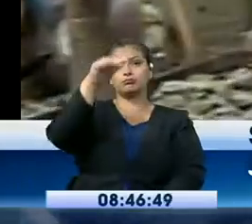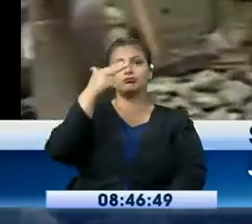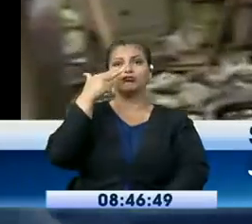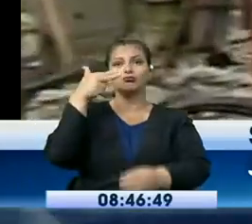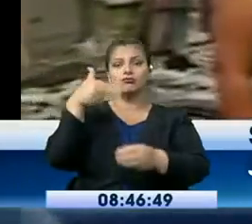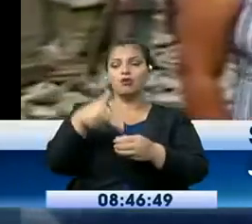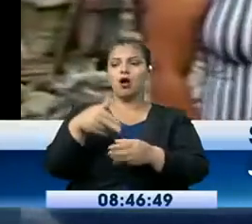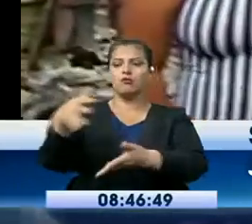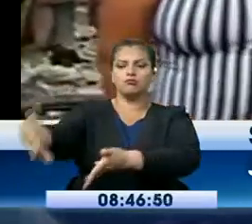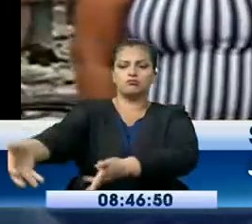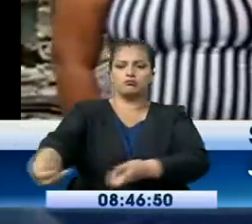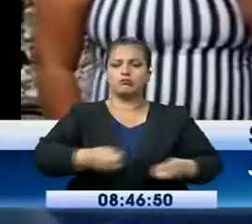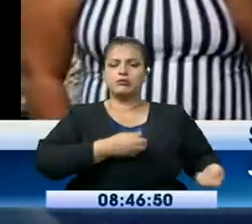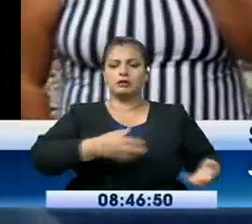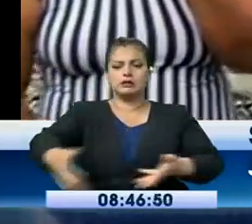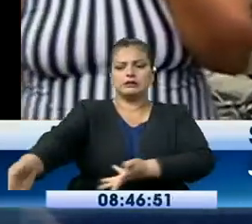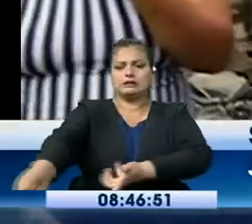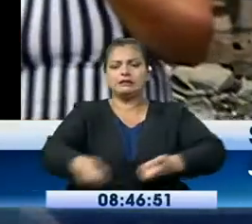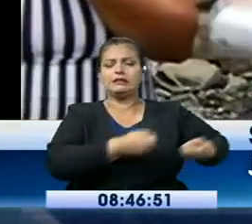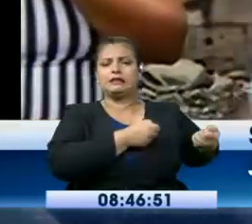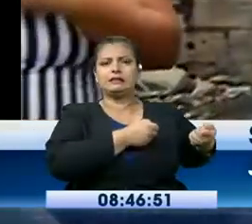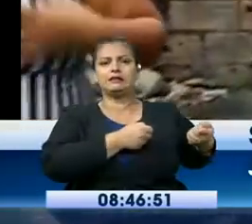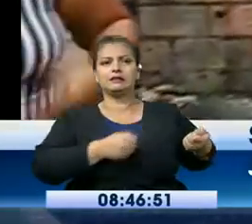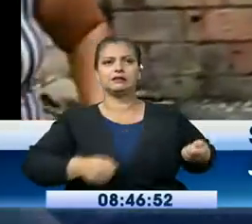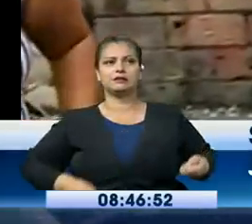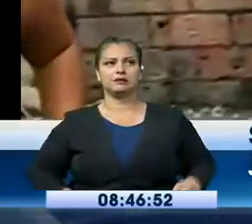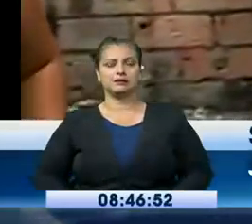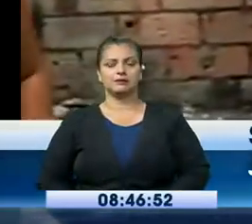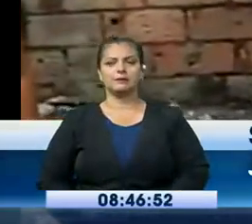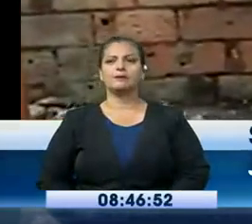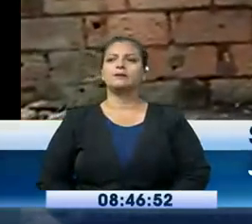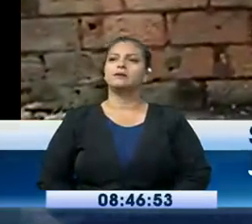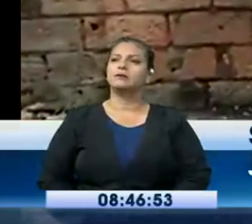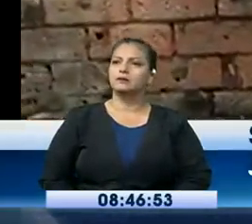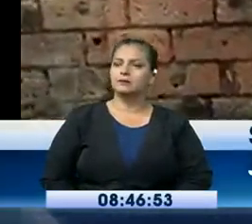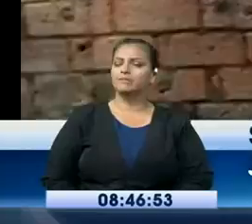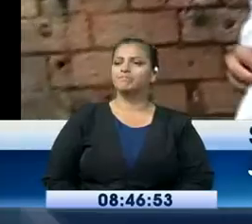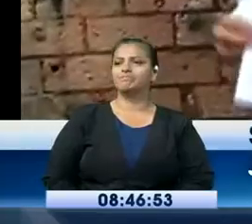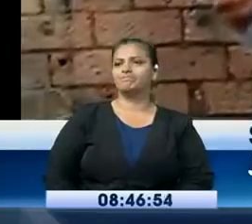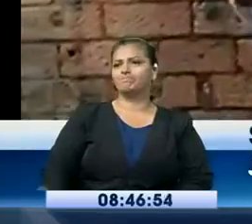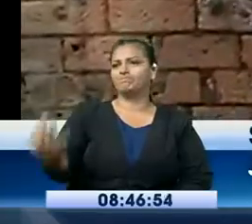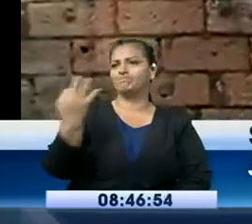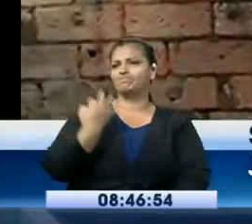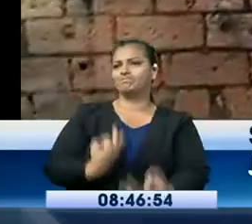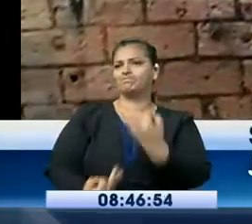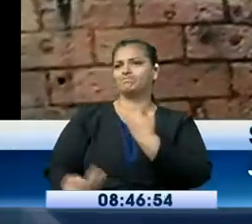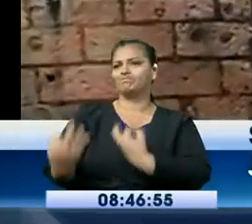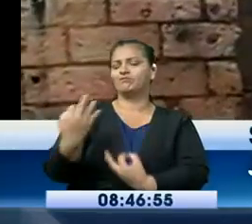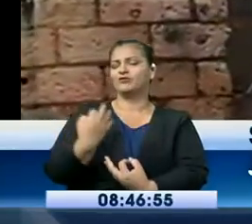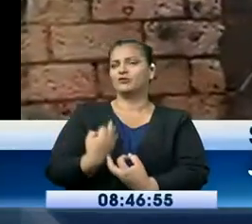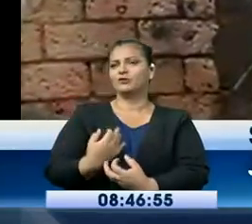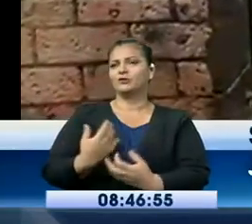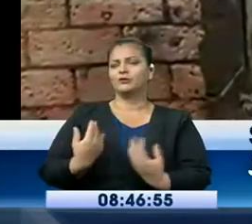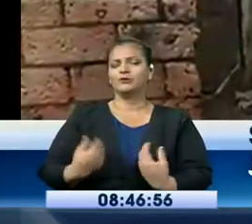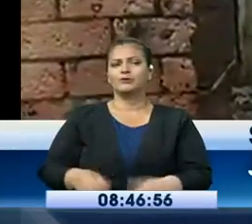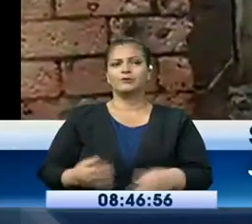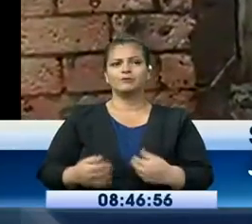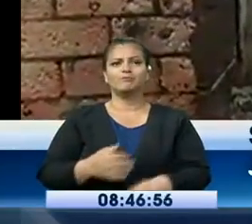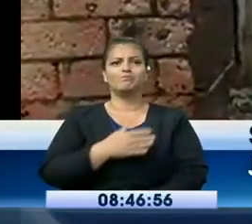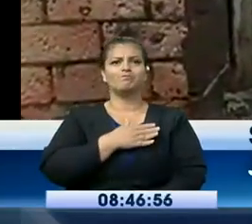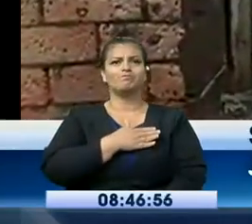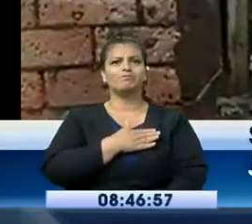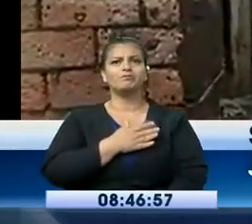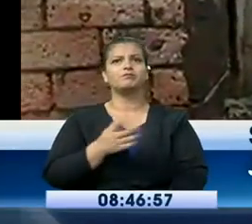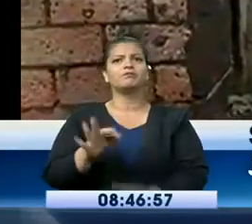amigos hemos escuchado y hemos observado cuál es la realidad por la cual están atravesando la familia afectada en este incendio